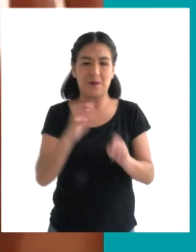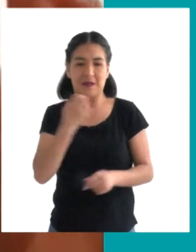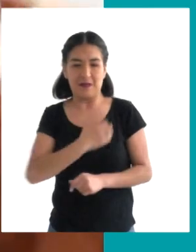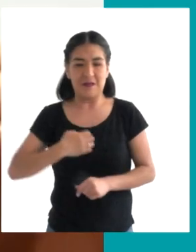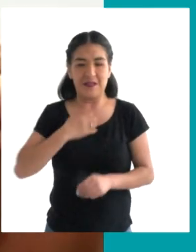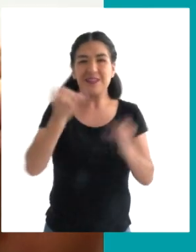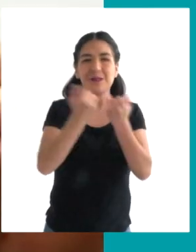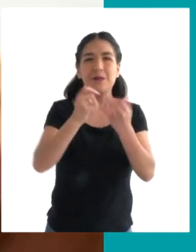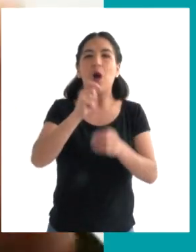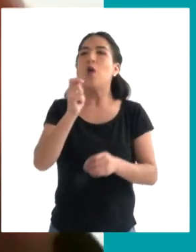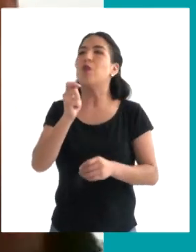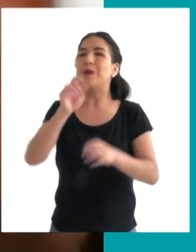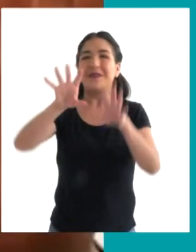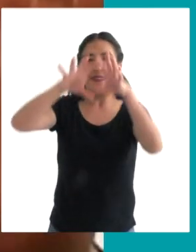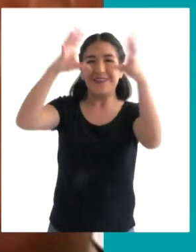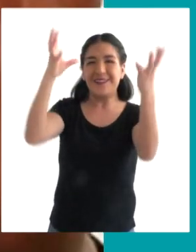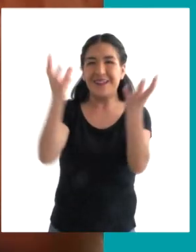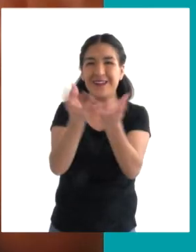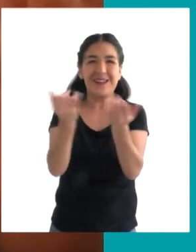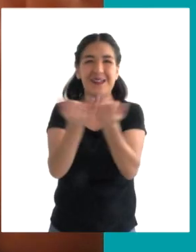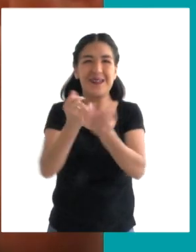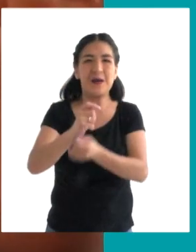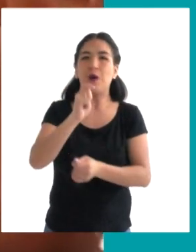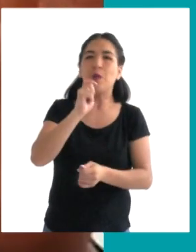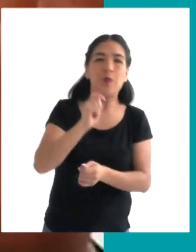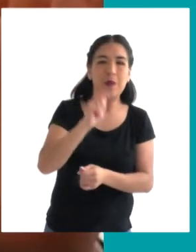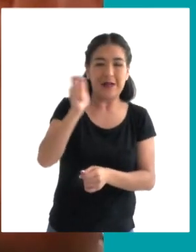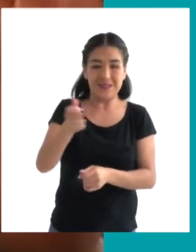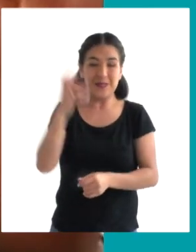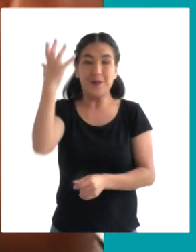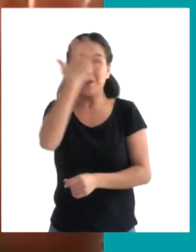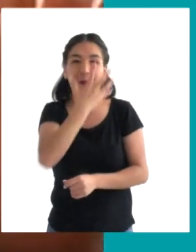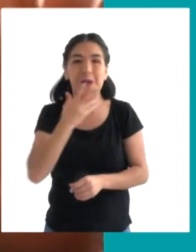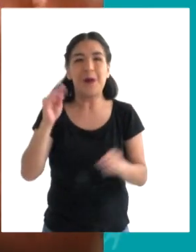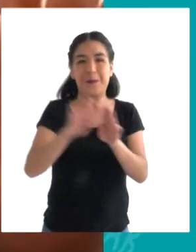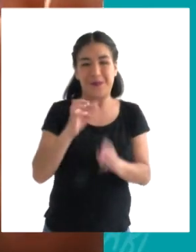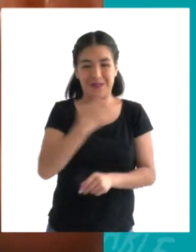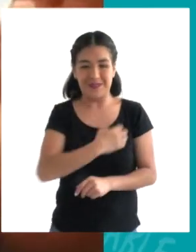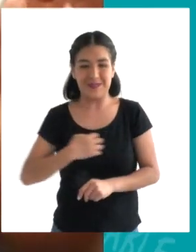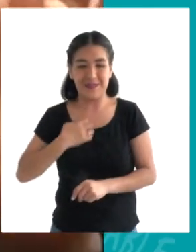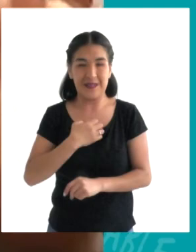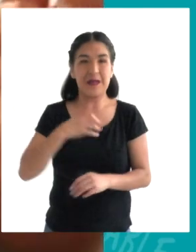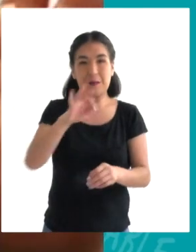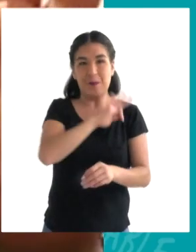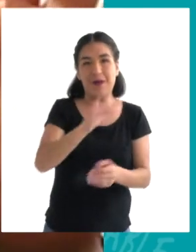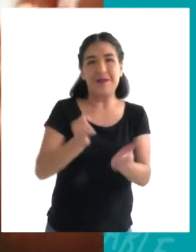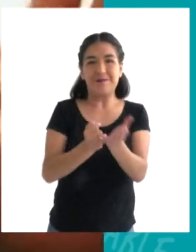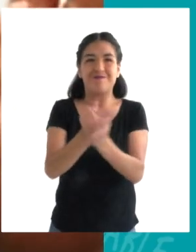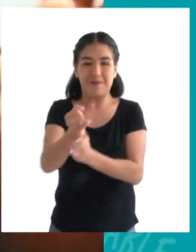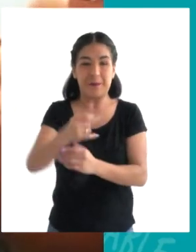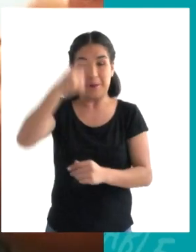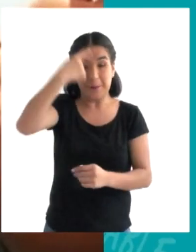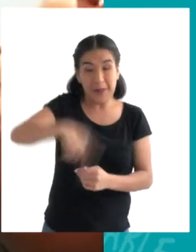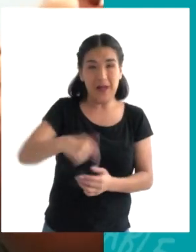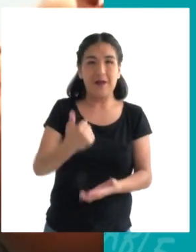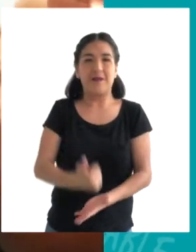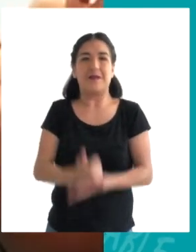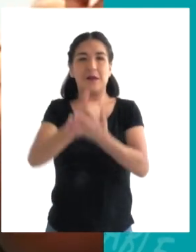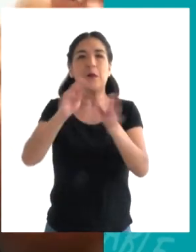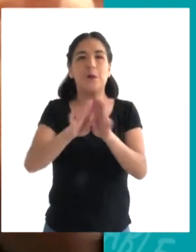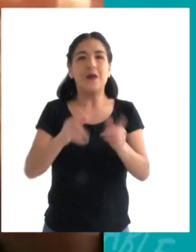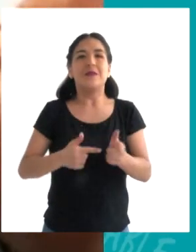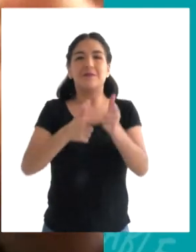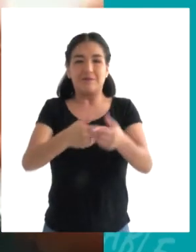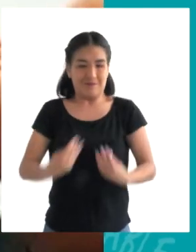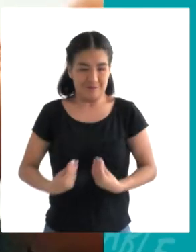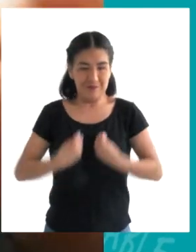una brújula. Las emociones bonitas generalmente te van a ayudar a tomar buenas decisiones siempre y cuando te ayuden a sobrevivir